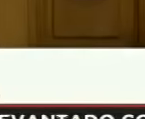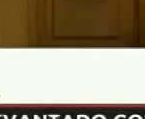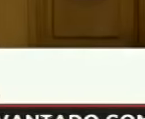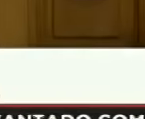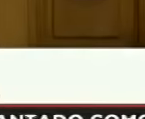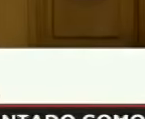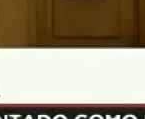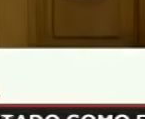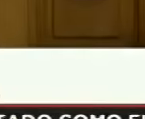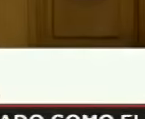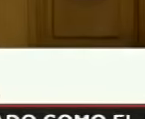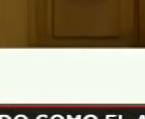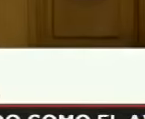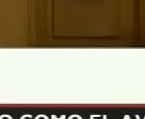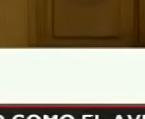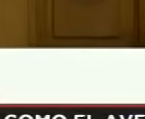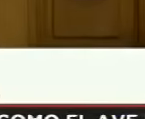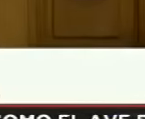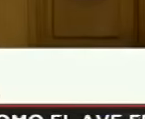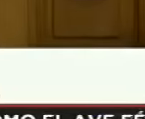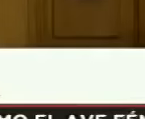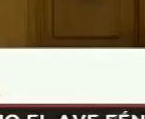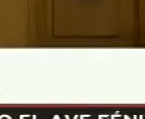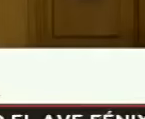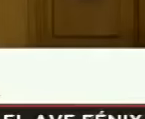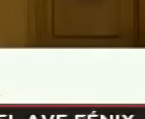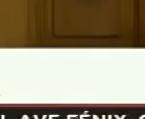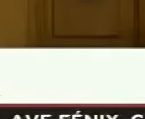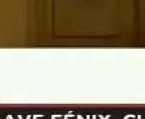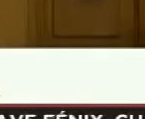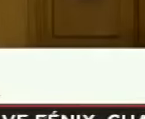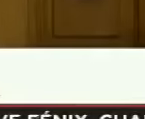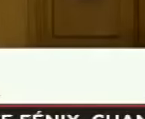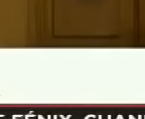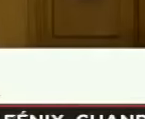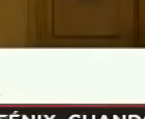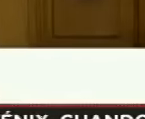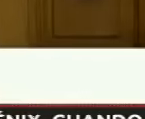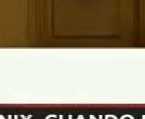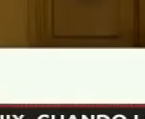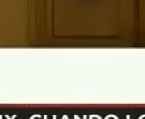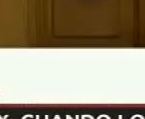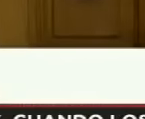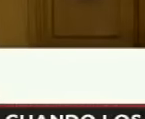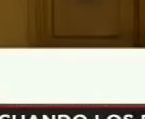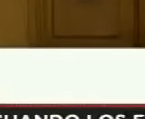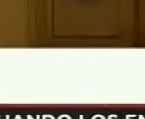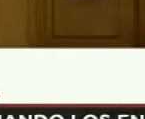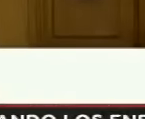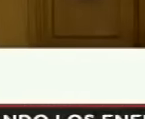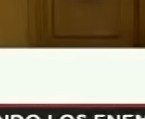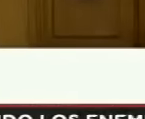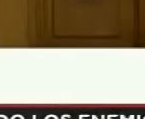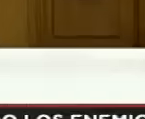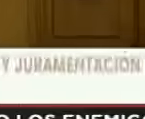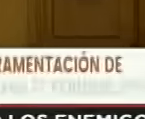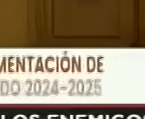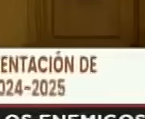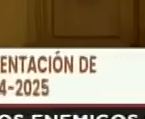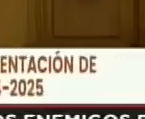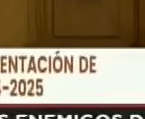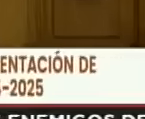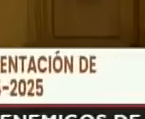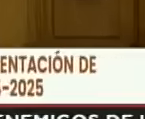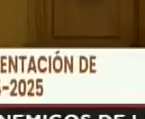por órgano de la Asamblea Nacional, vocera del pueblo venezolano. Su sede es la ciudad